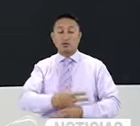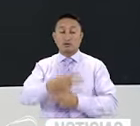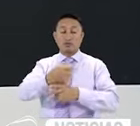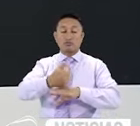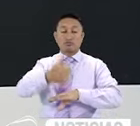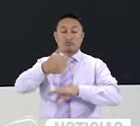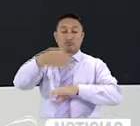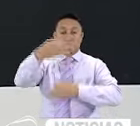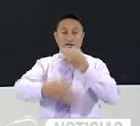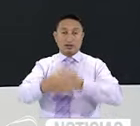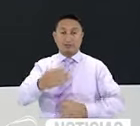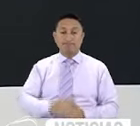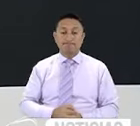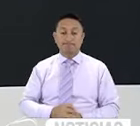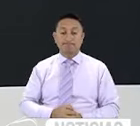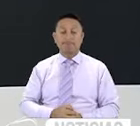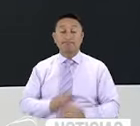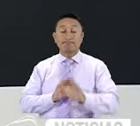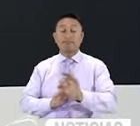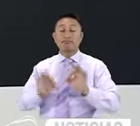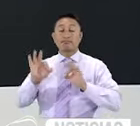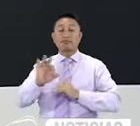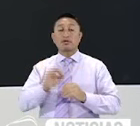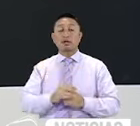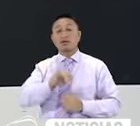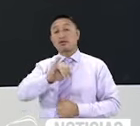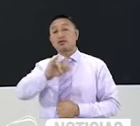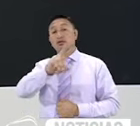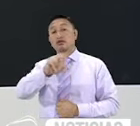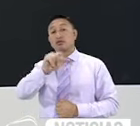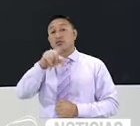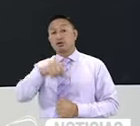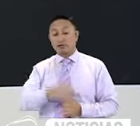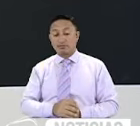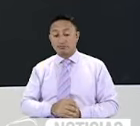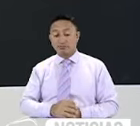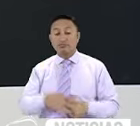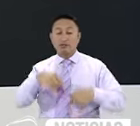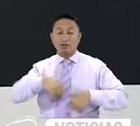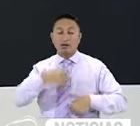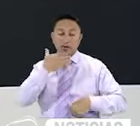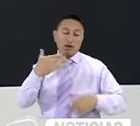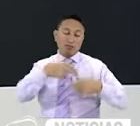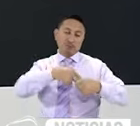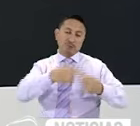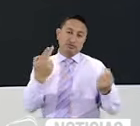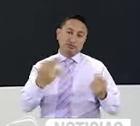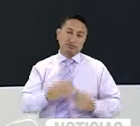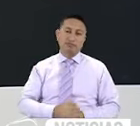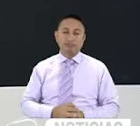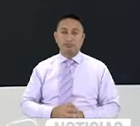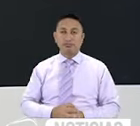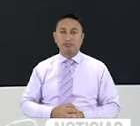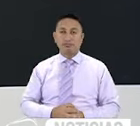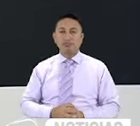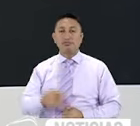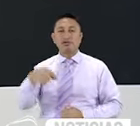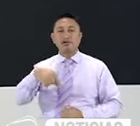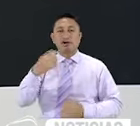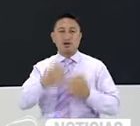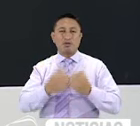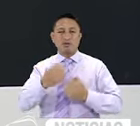Justicia en reemplazo de Iván Saquicela, quien prefirió renunciar a la prórroga para evitar que el organismo